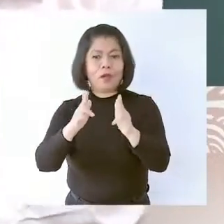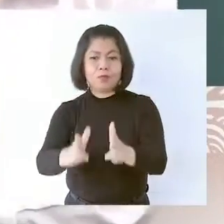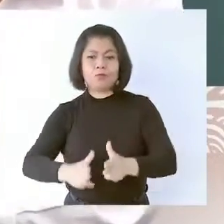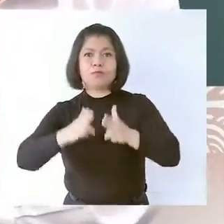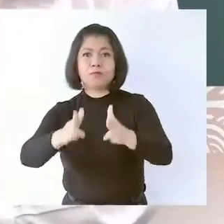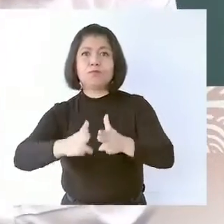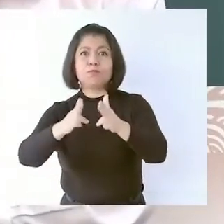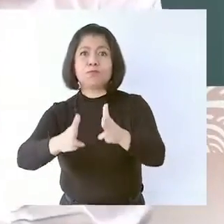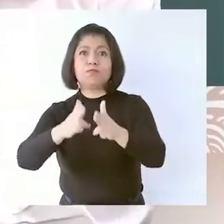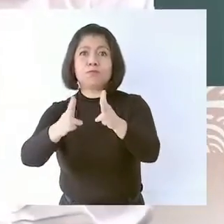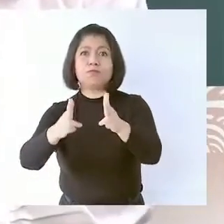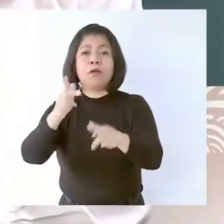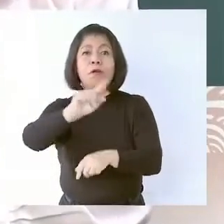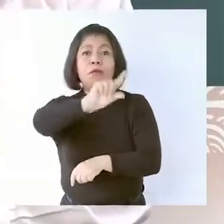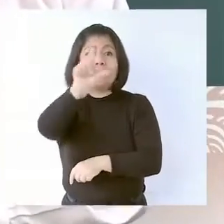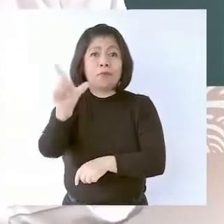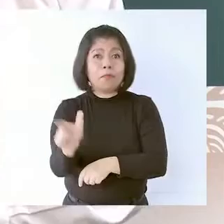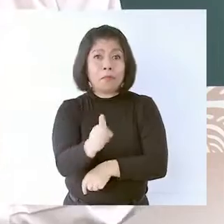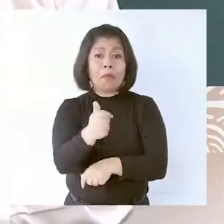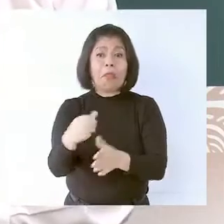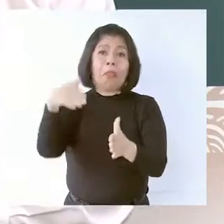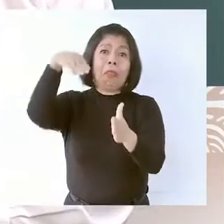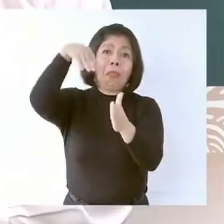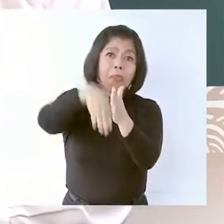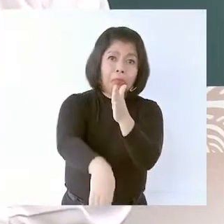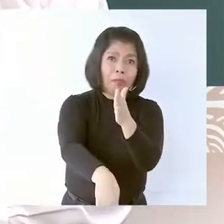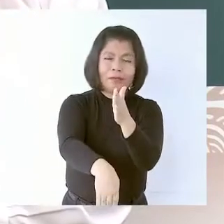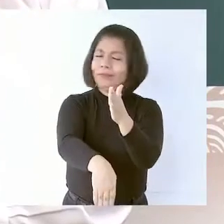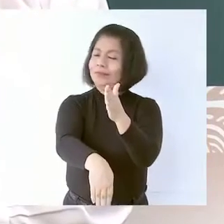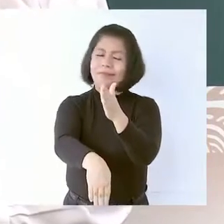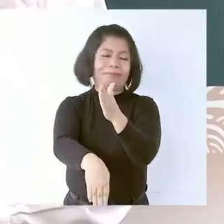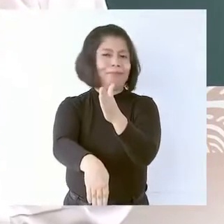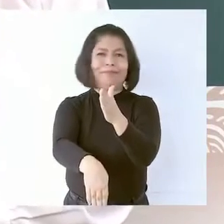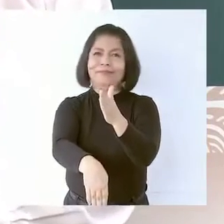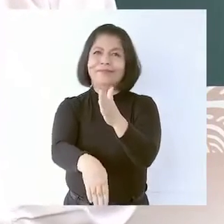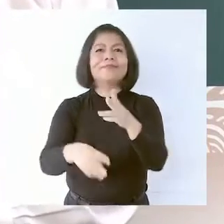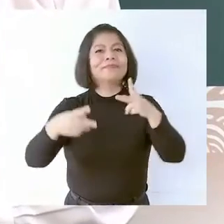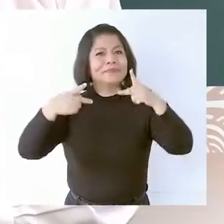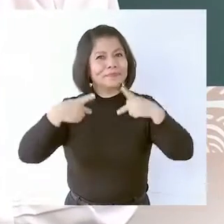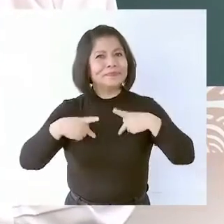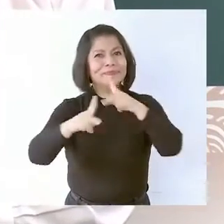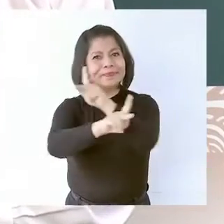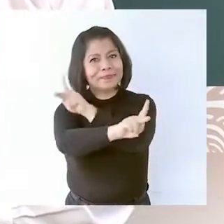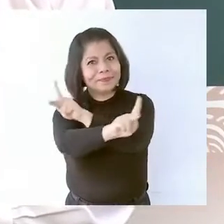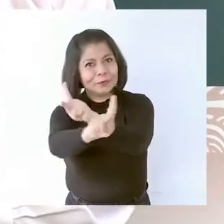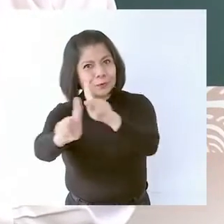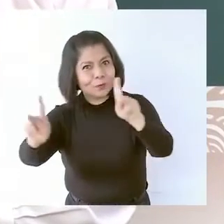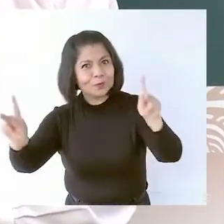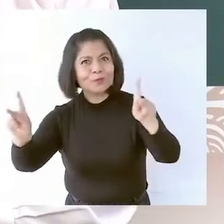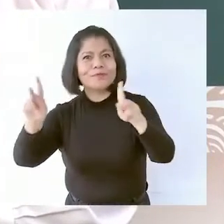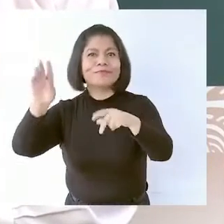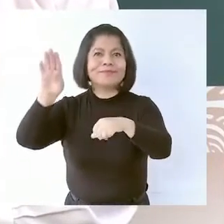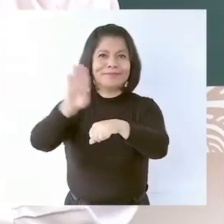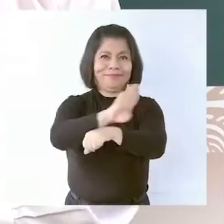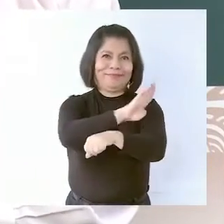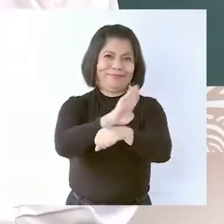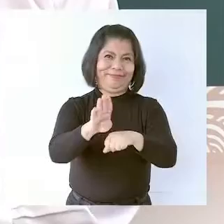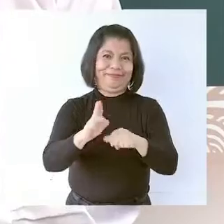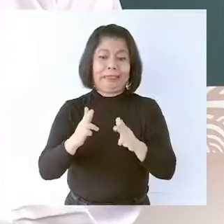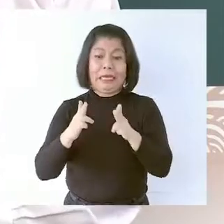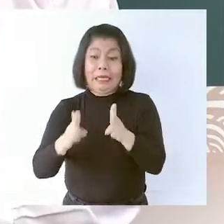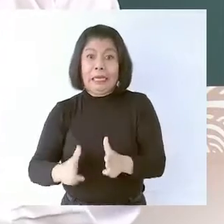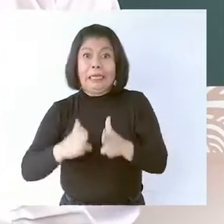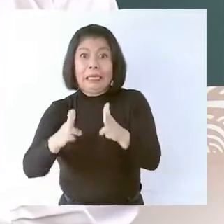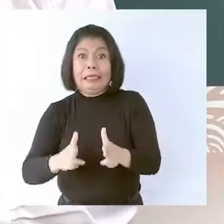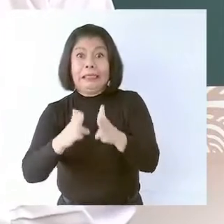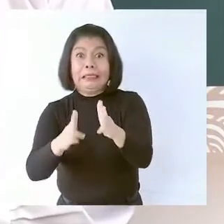los beneficios siempre sean para el pueblo, las utilidades, las ganancias, tienen que